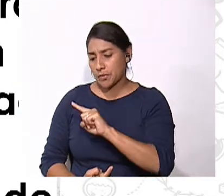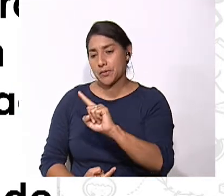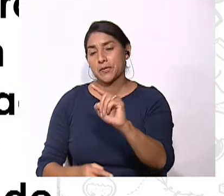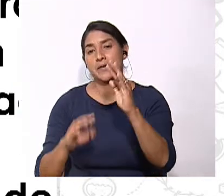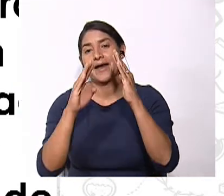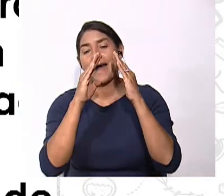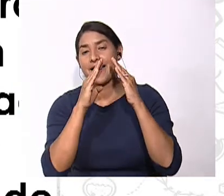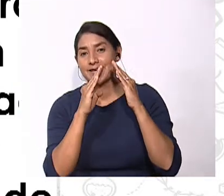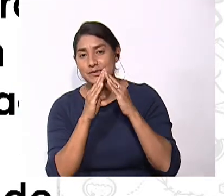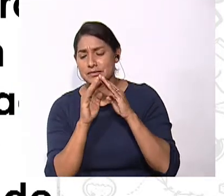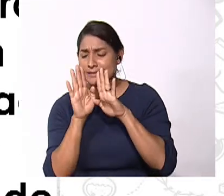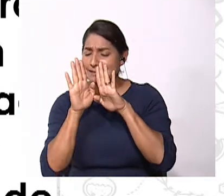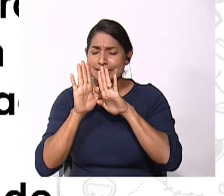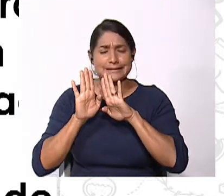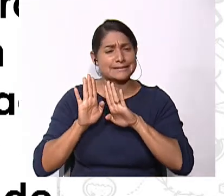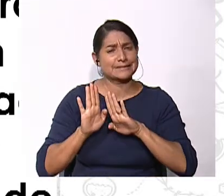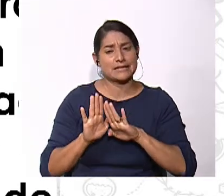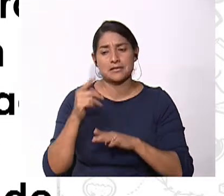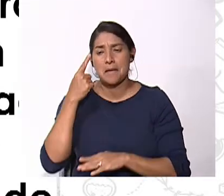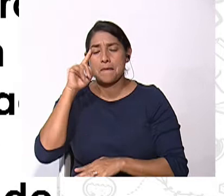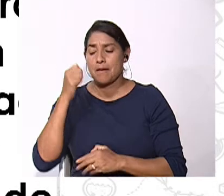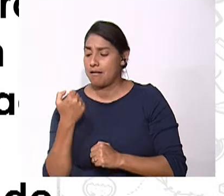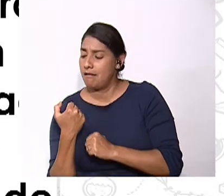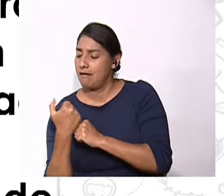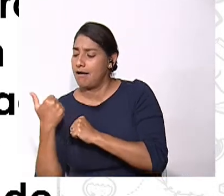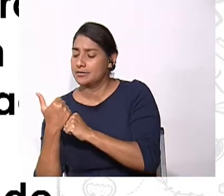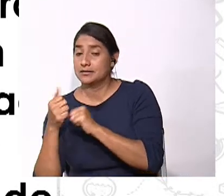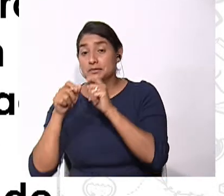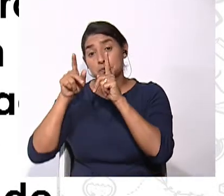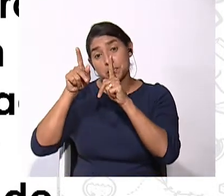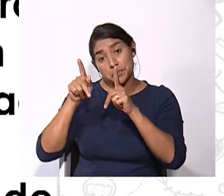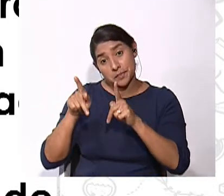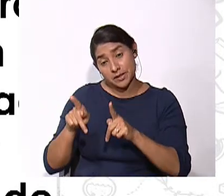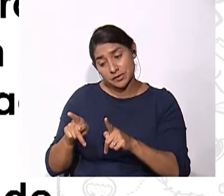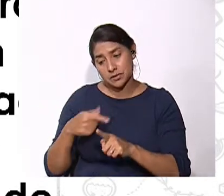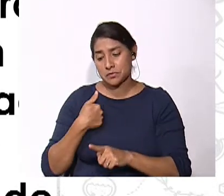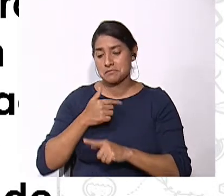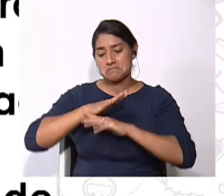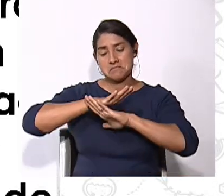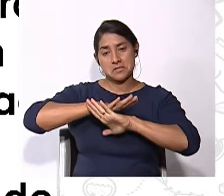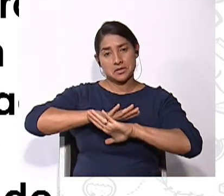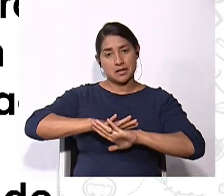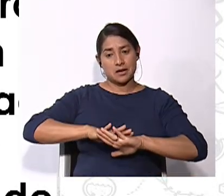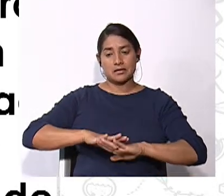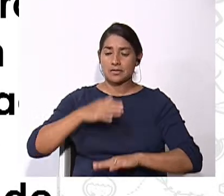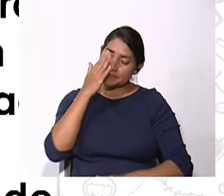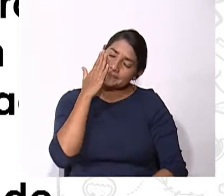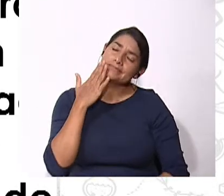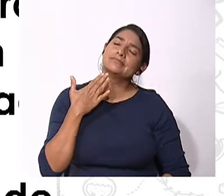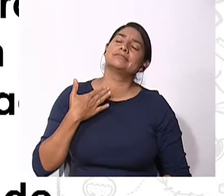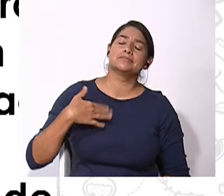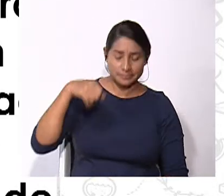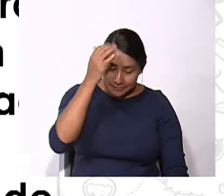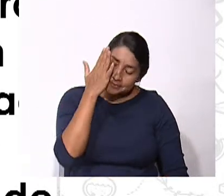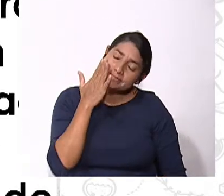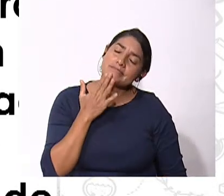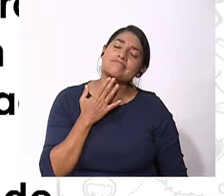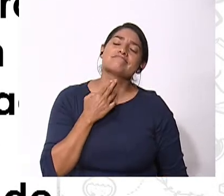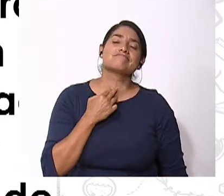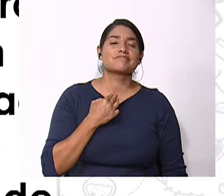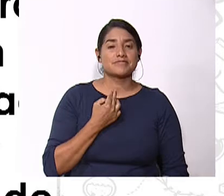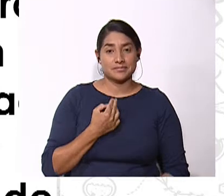Son excelentes para asistir, ya que son calmados y dóciles.